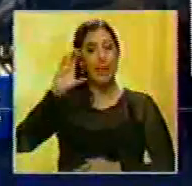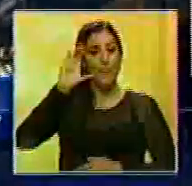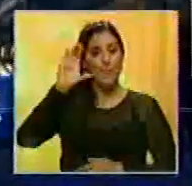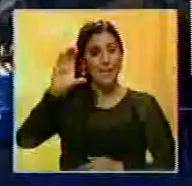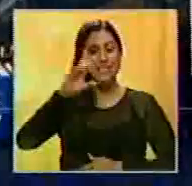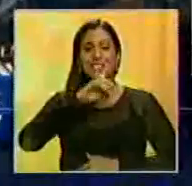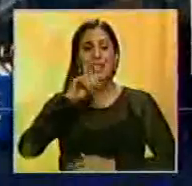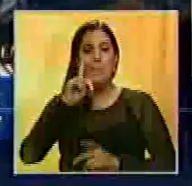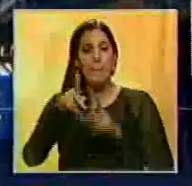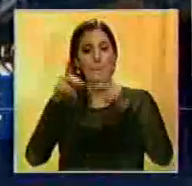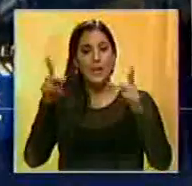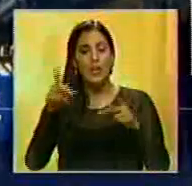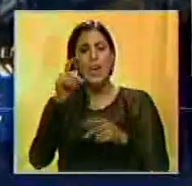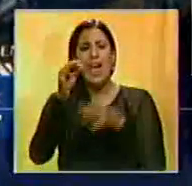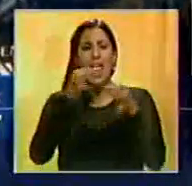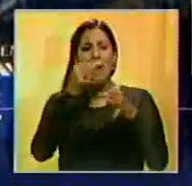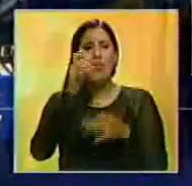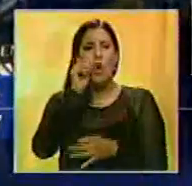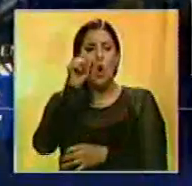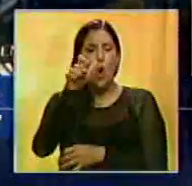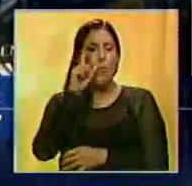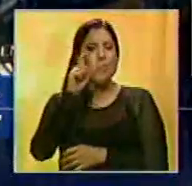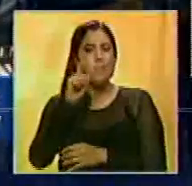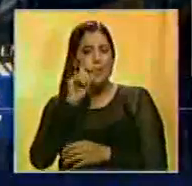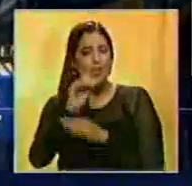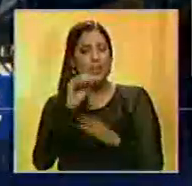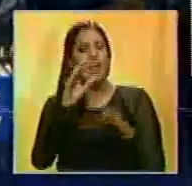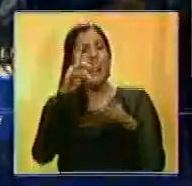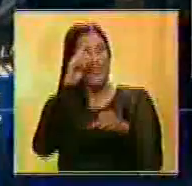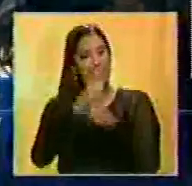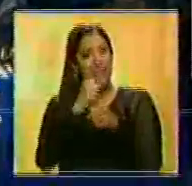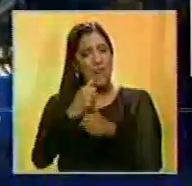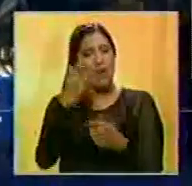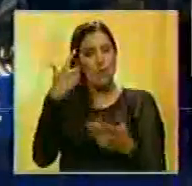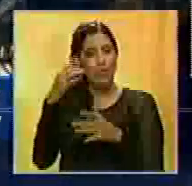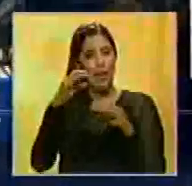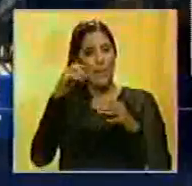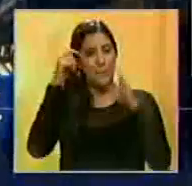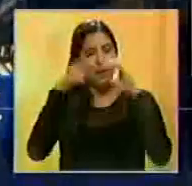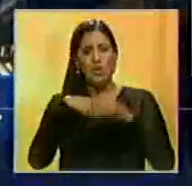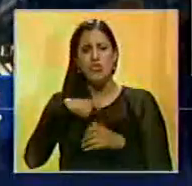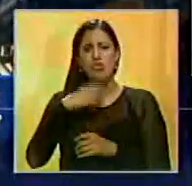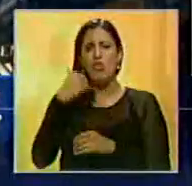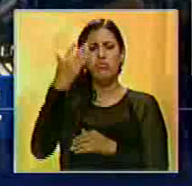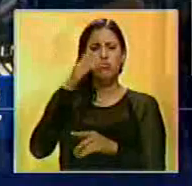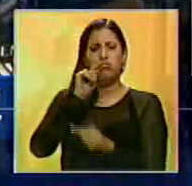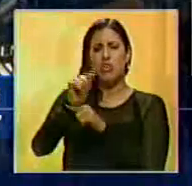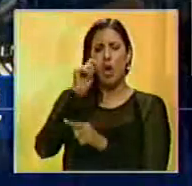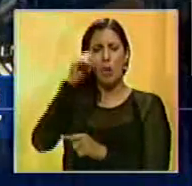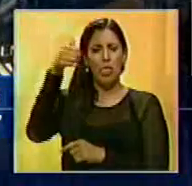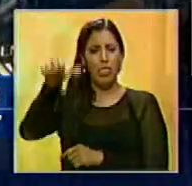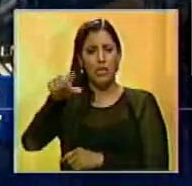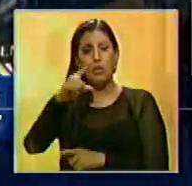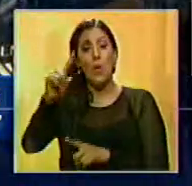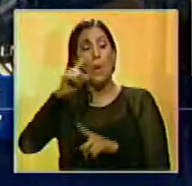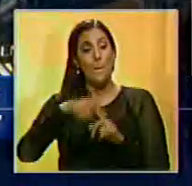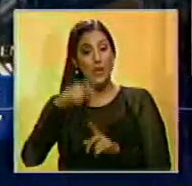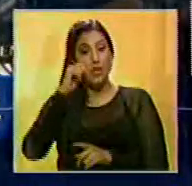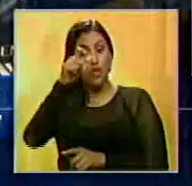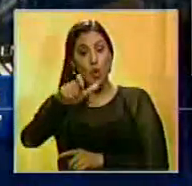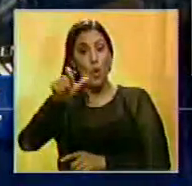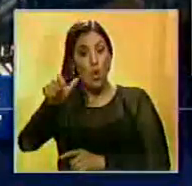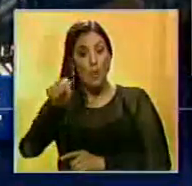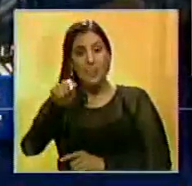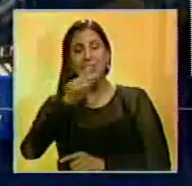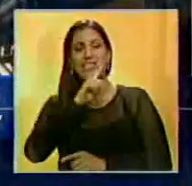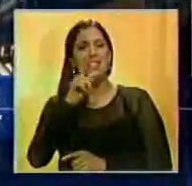habló sobre los hombres, su maternidad y el trabajo en Hollywood. Megan dijo que no busca ofender al género masculino, pero que para ella los